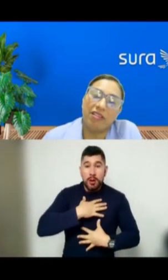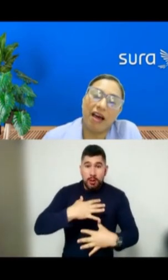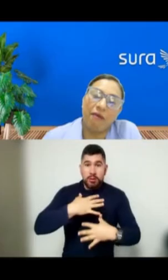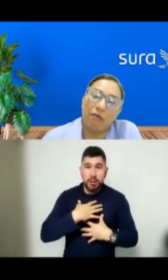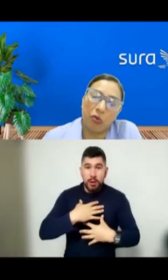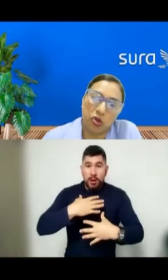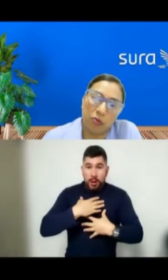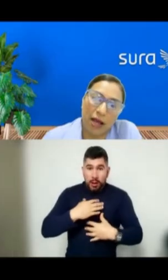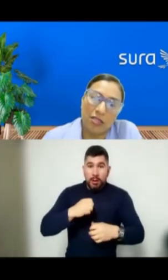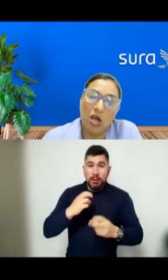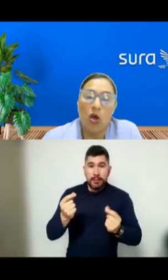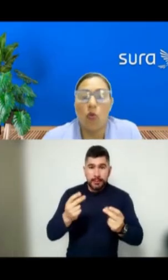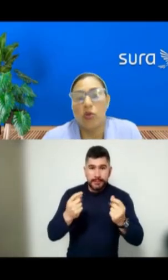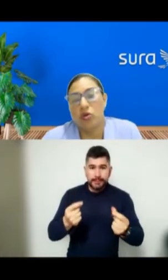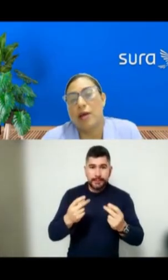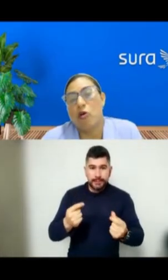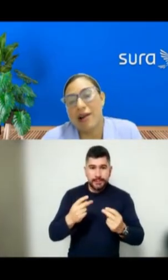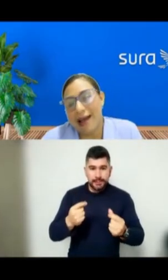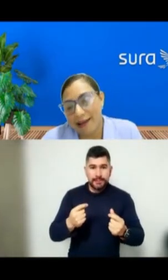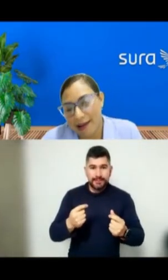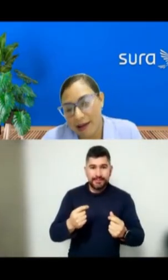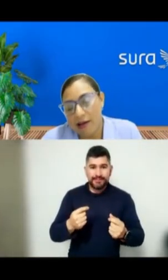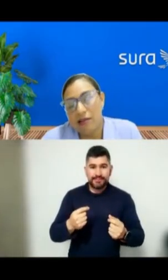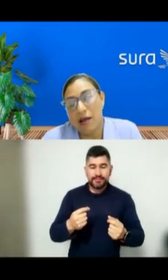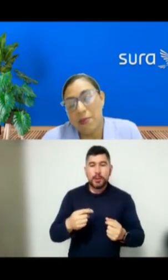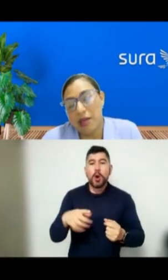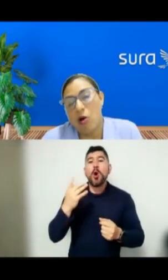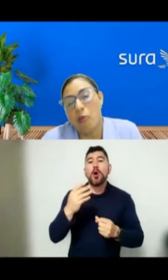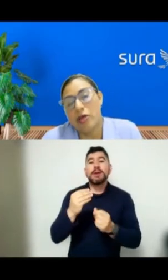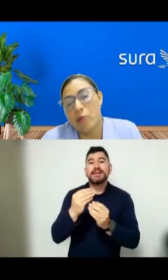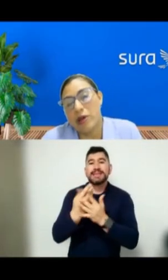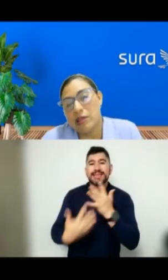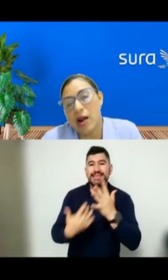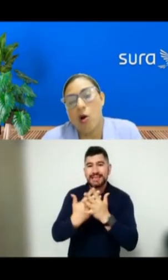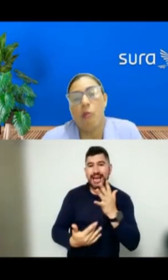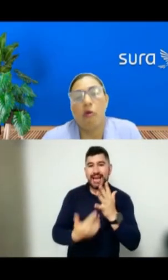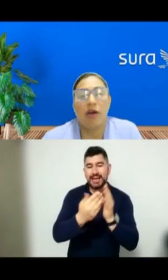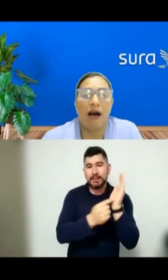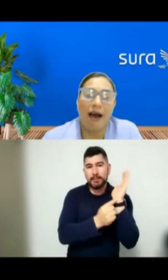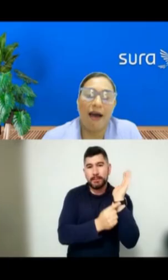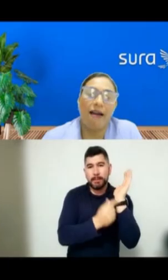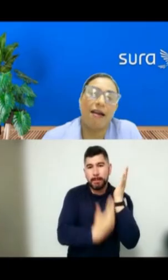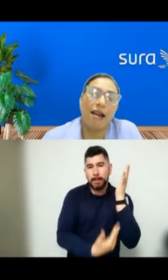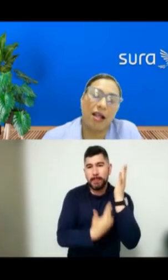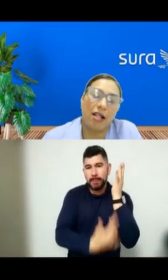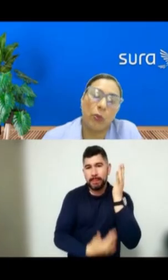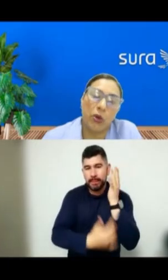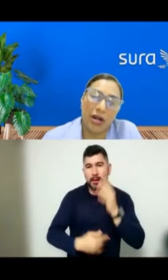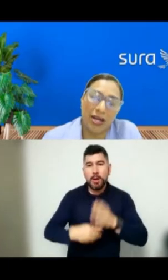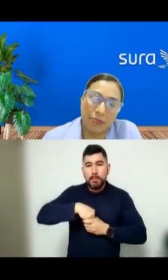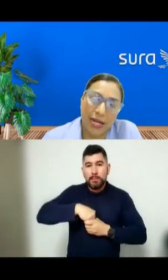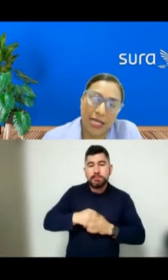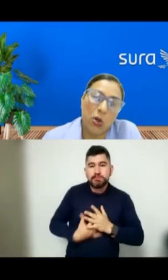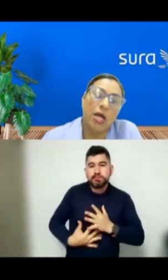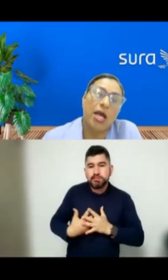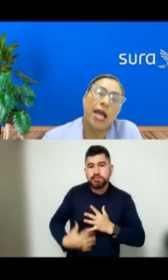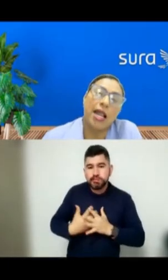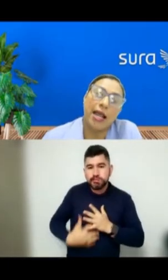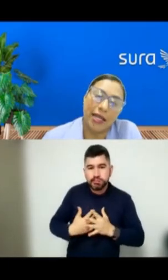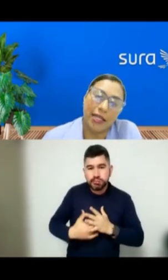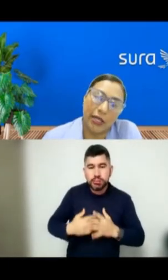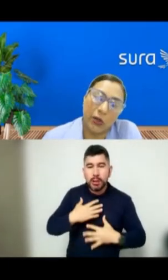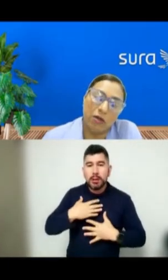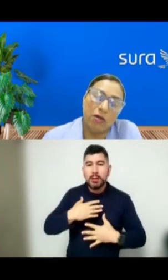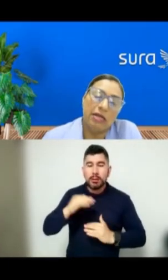puede aumentar mucho más. Cuando hay una hemorragia, también o puede aumentar o puede bajar el número de